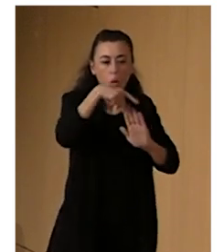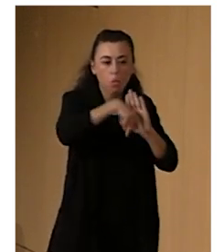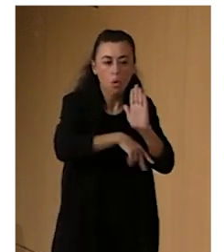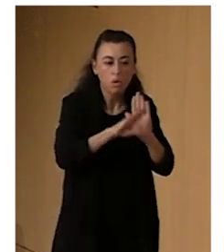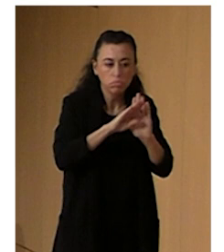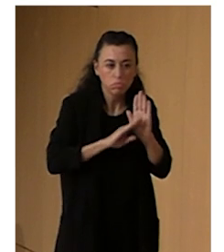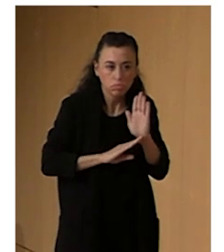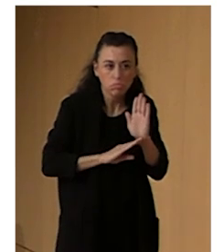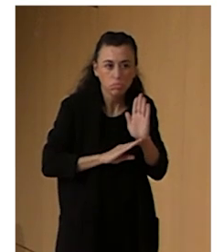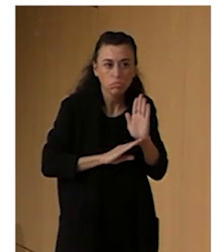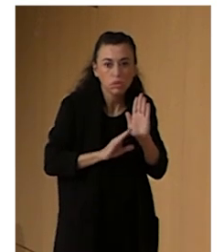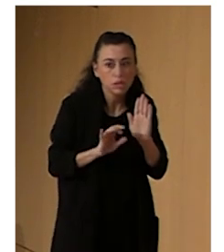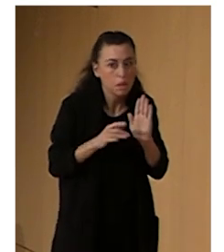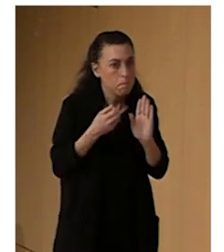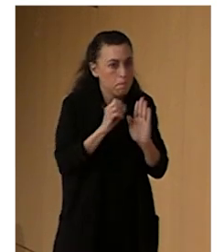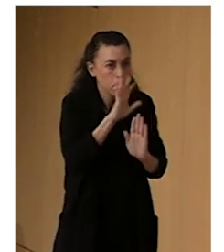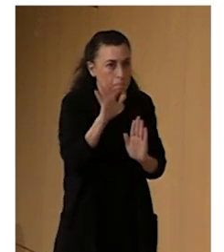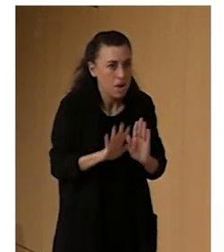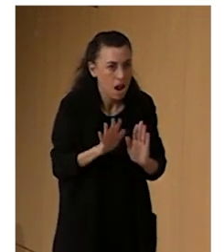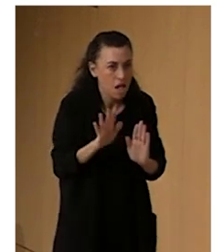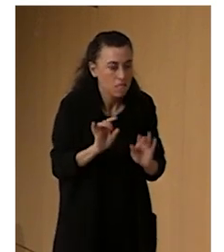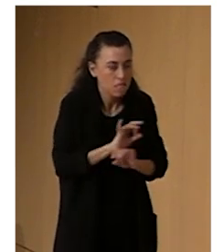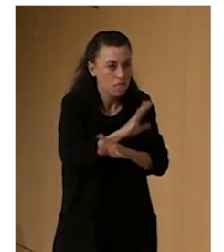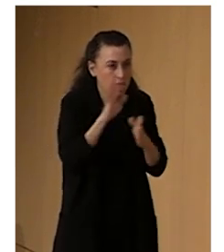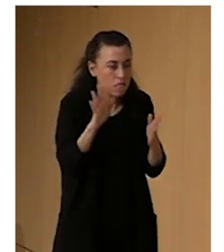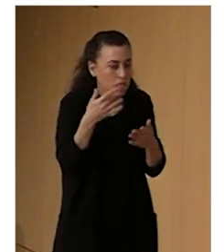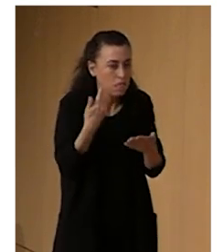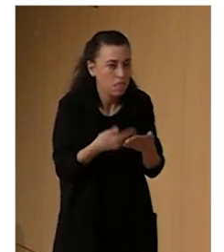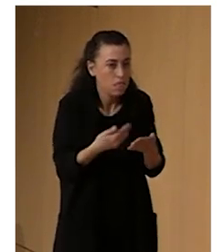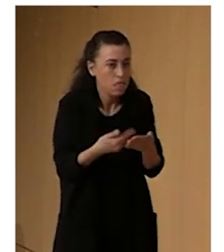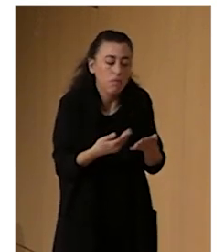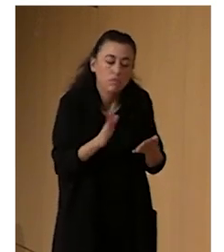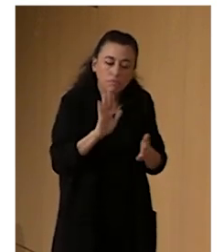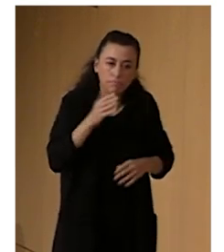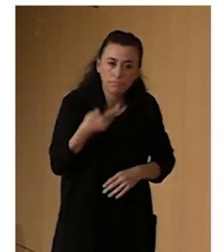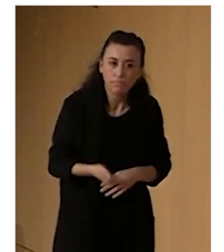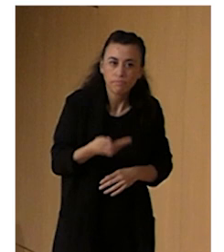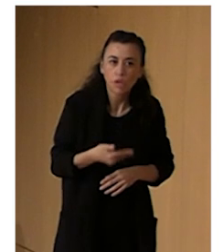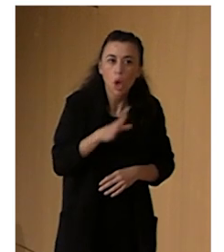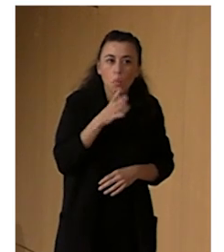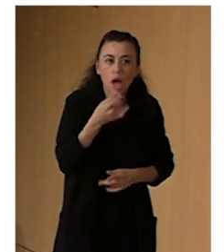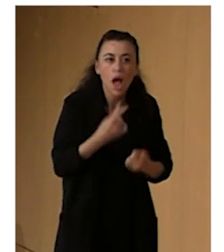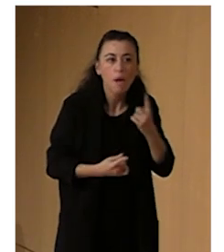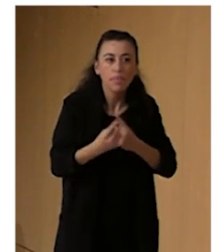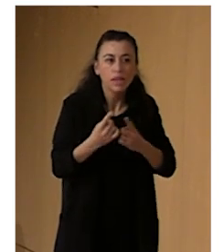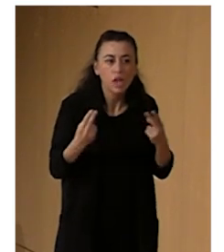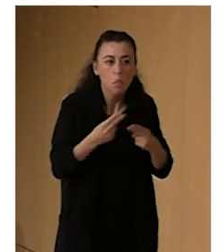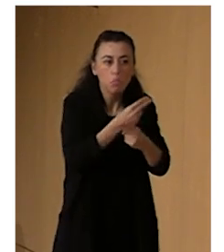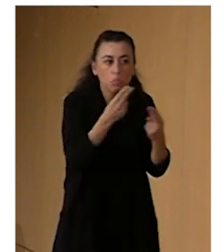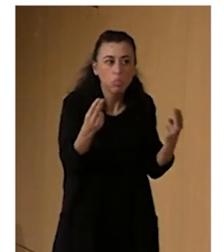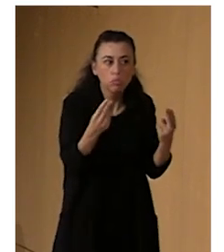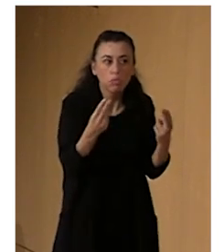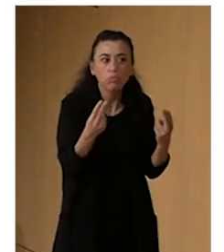decir es que esto Aunque parezca obvio es bastante importante porque yo me he encontrado a veces con público que no que no está acostumbrado